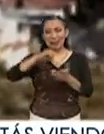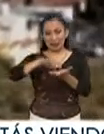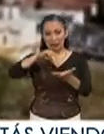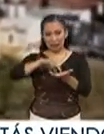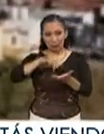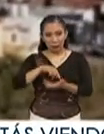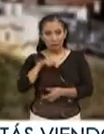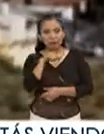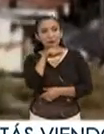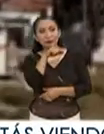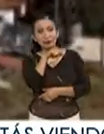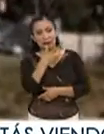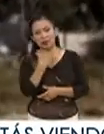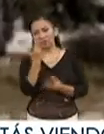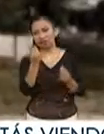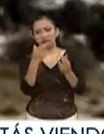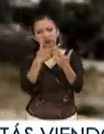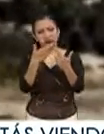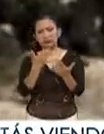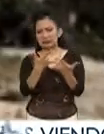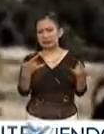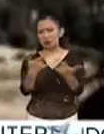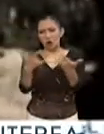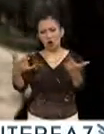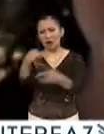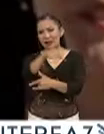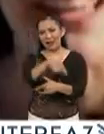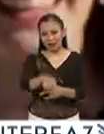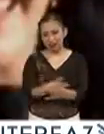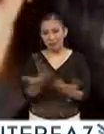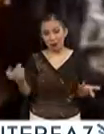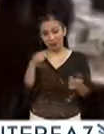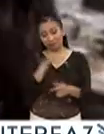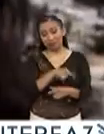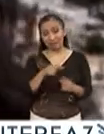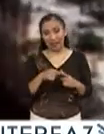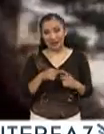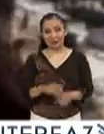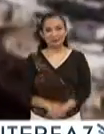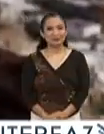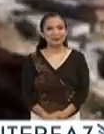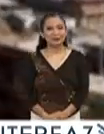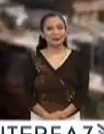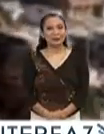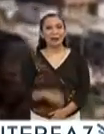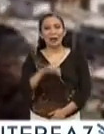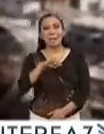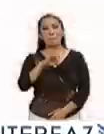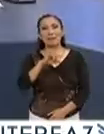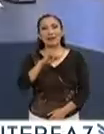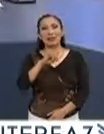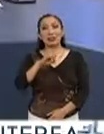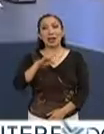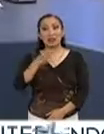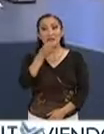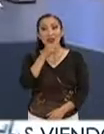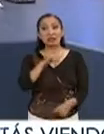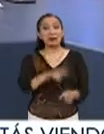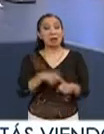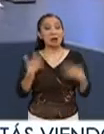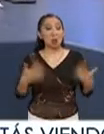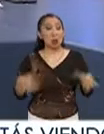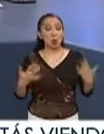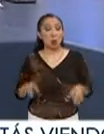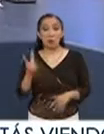Saltillo, y pues tiene muchísimas historias por contar, Ana Cristina. Así es, Mildred, pues un festival sin